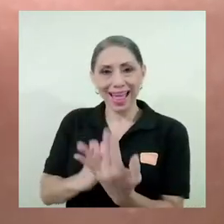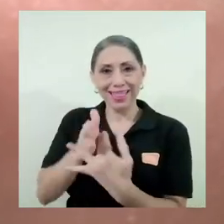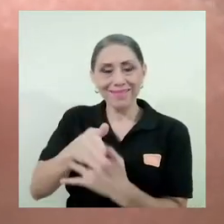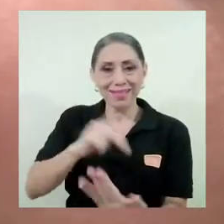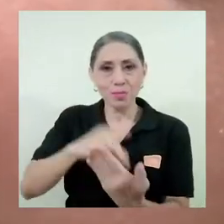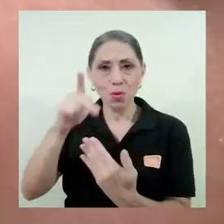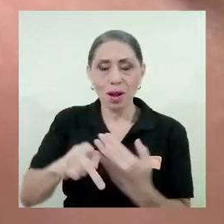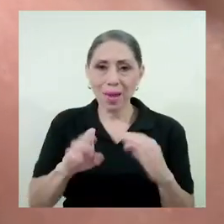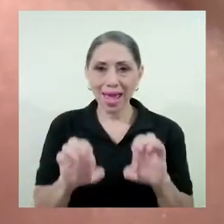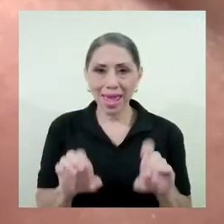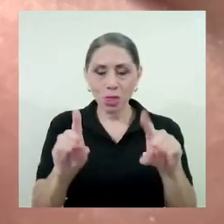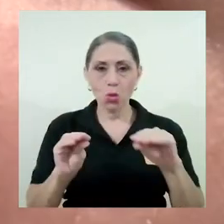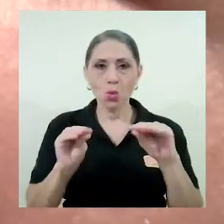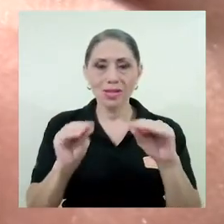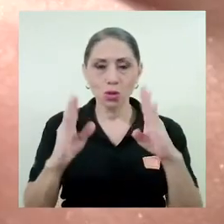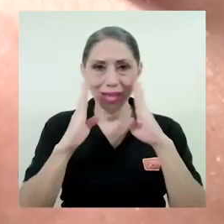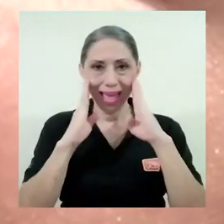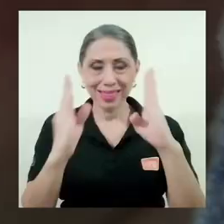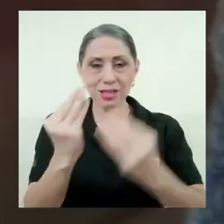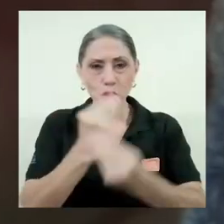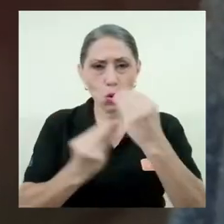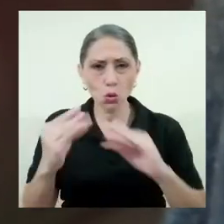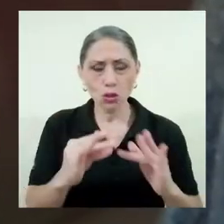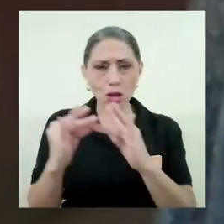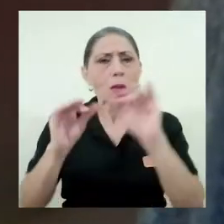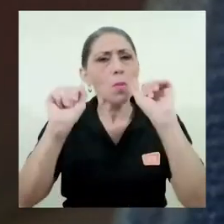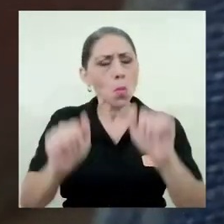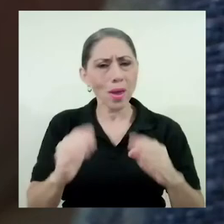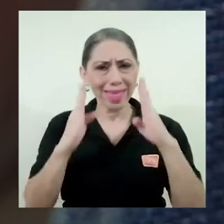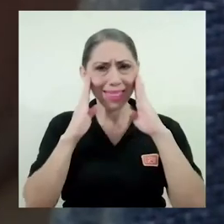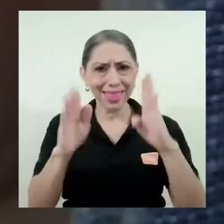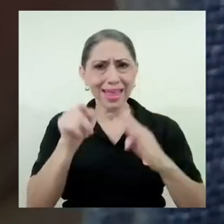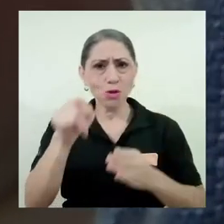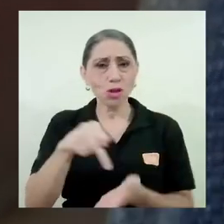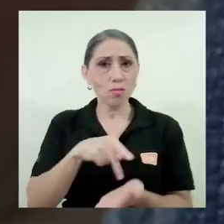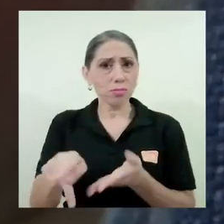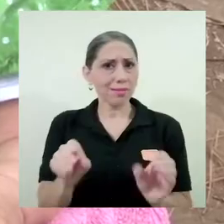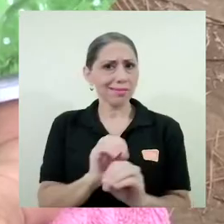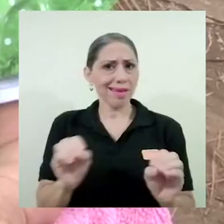de Educación y Atención Nutricional, puede atenderle